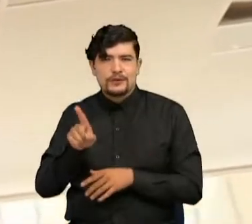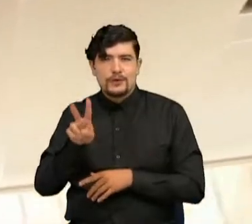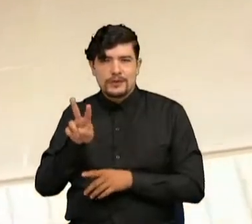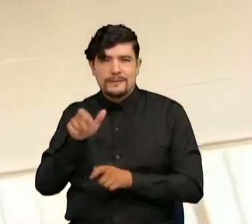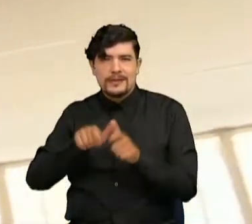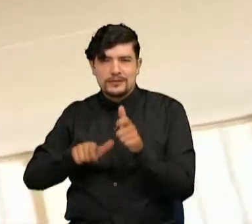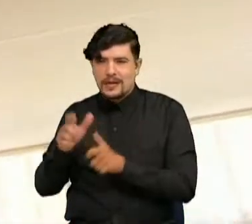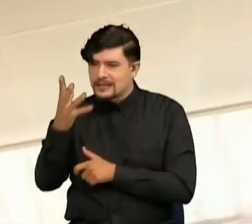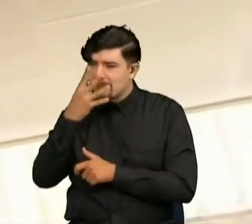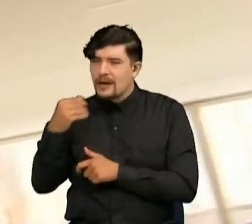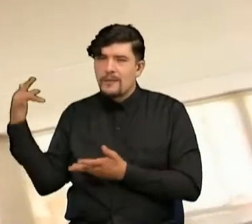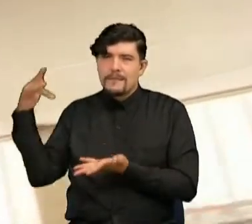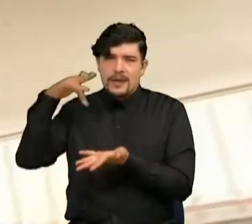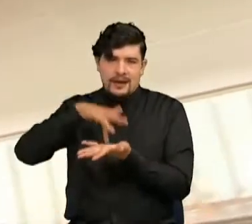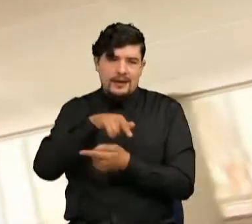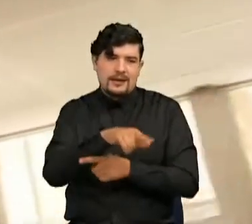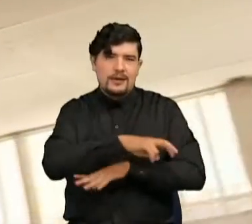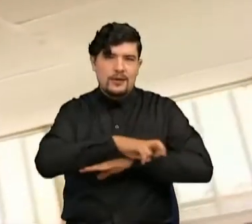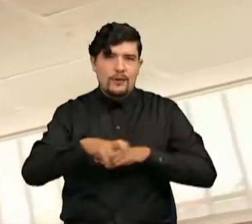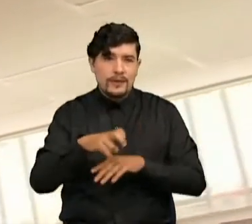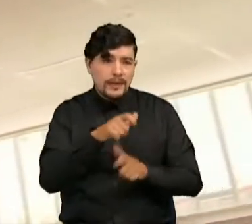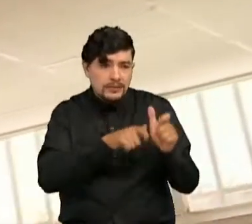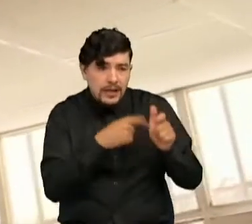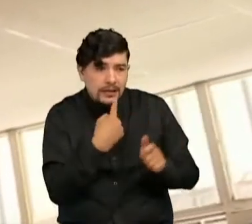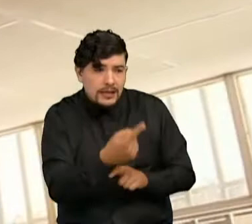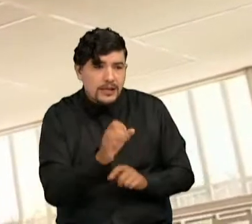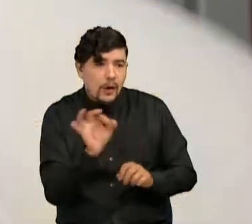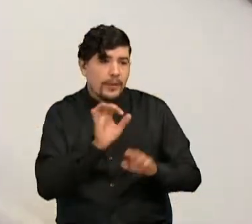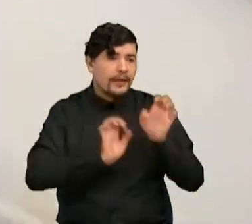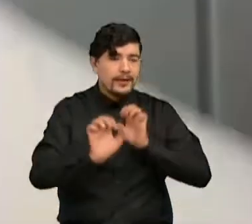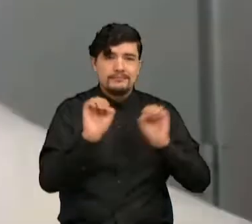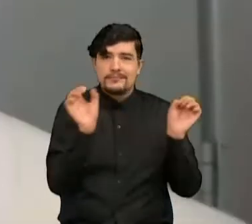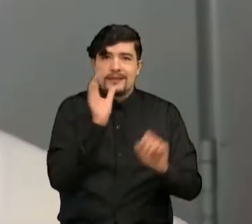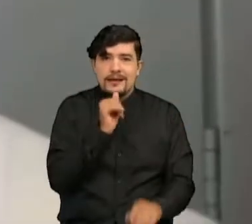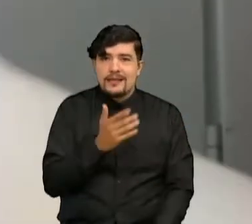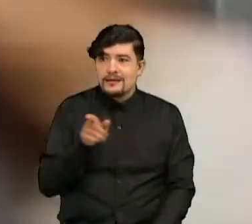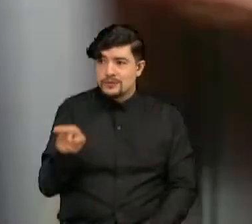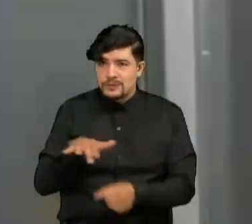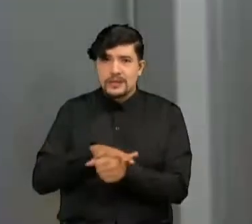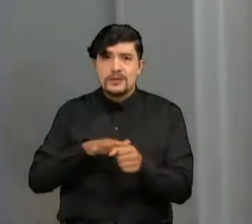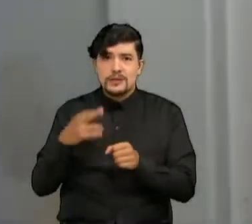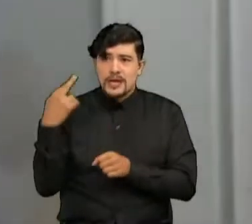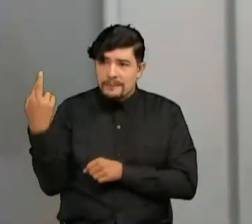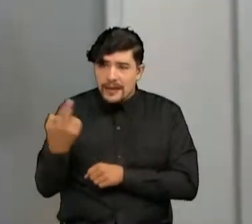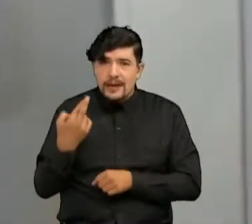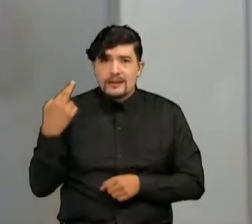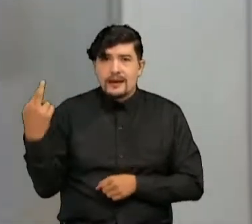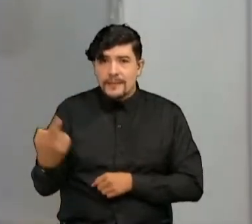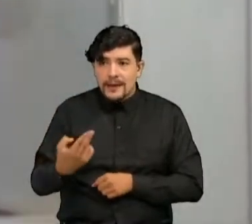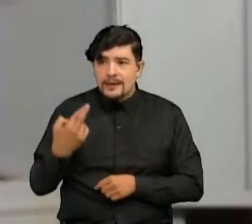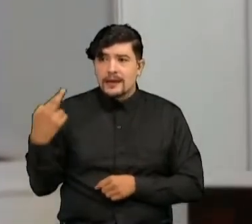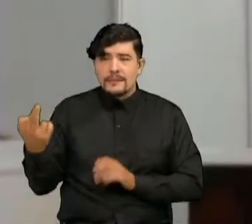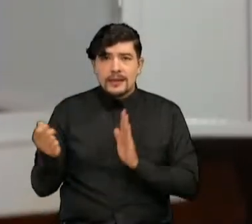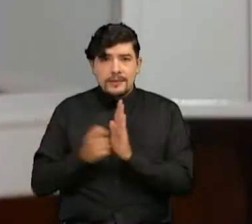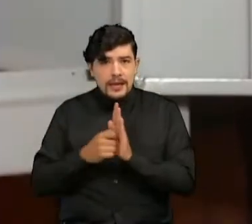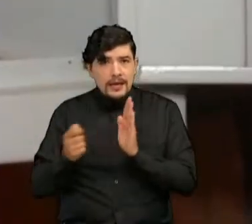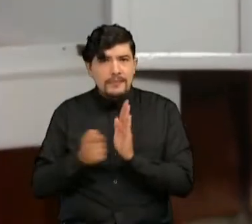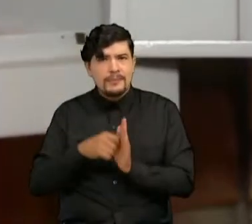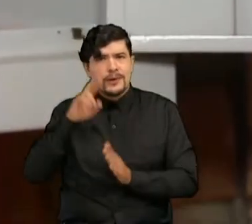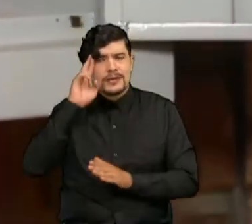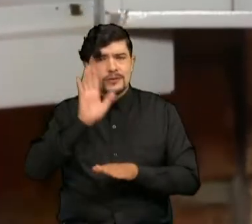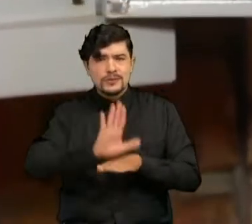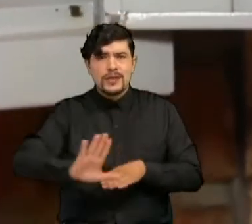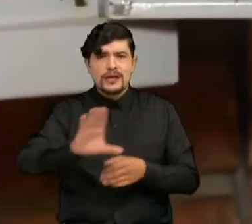dice nada. Desafortunadamente está sucediendo esto periódicamente aquí en la escuela, llamados a la comunidad a que tenga